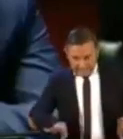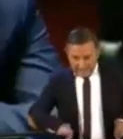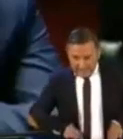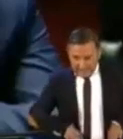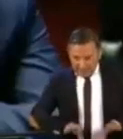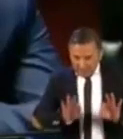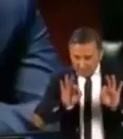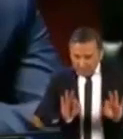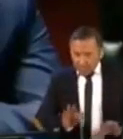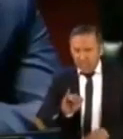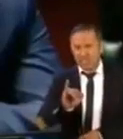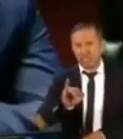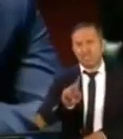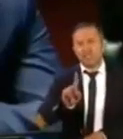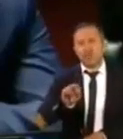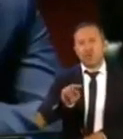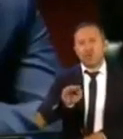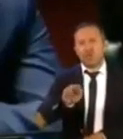esa función.